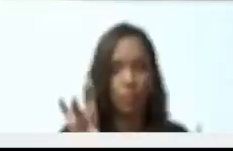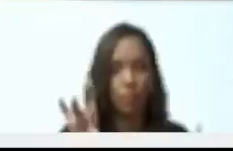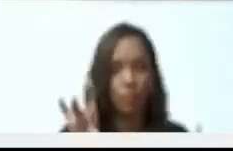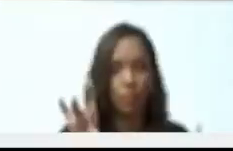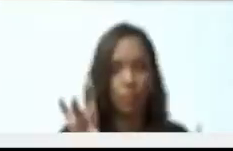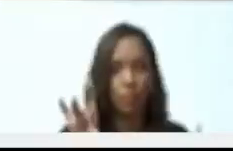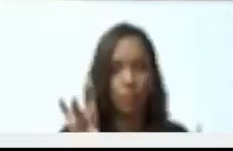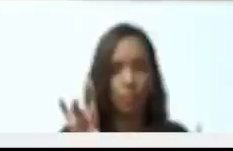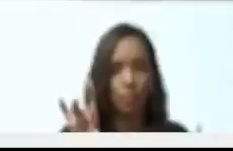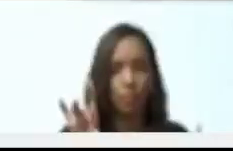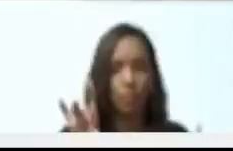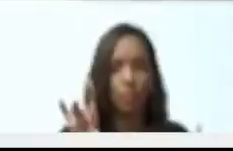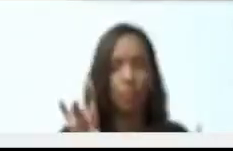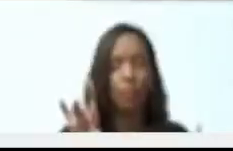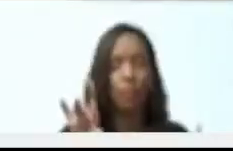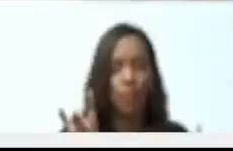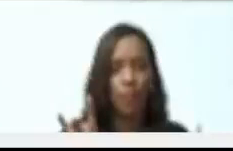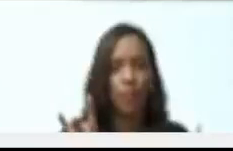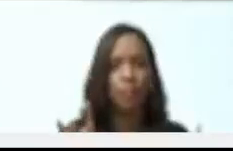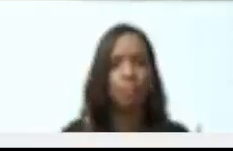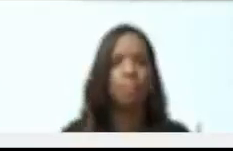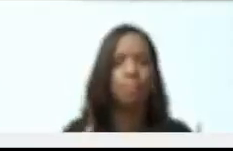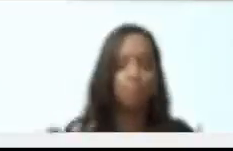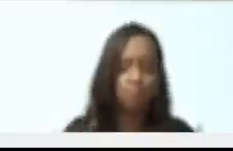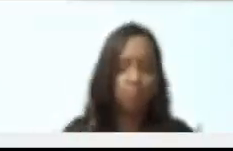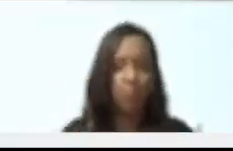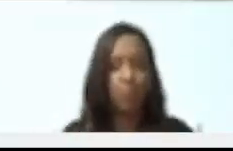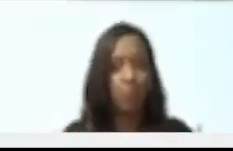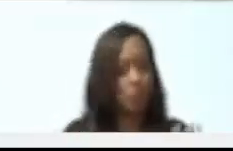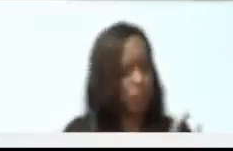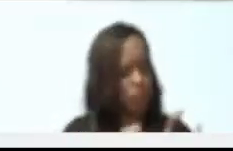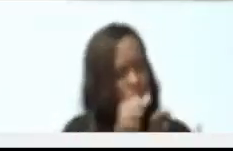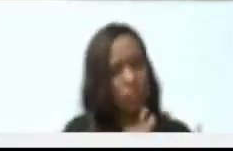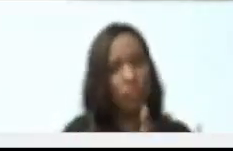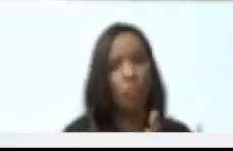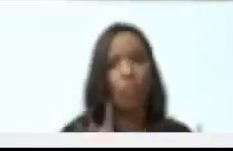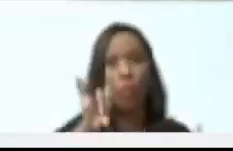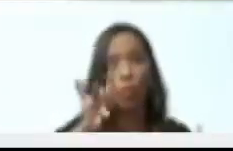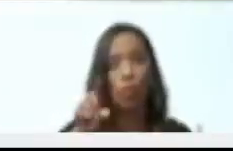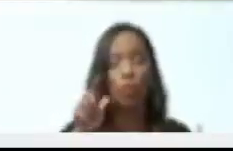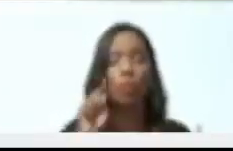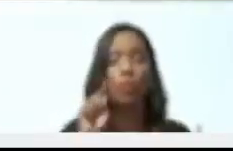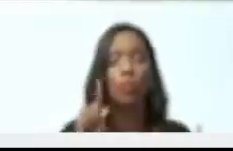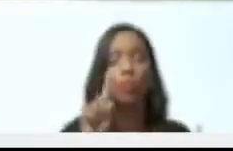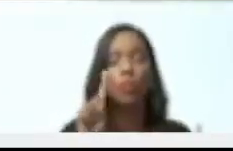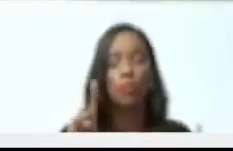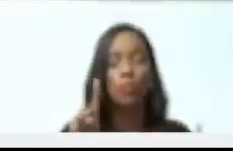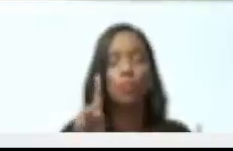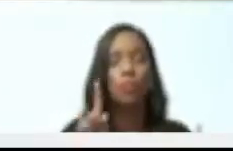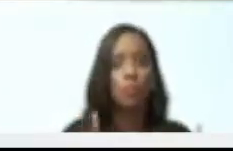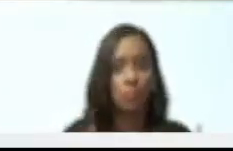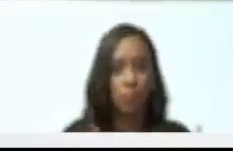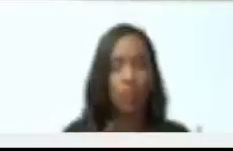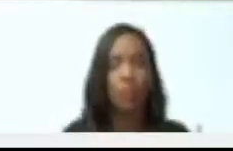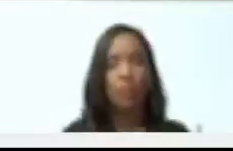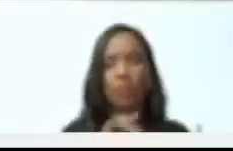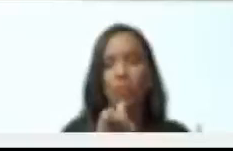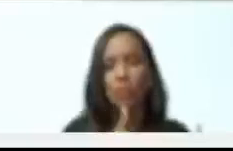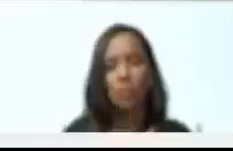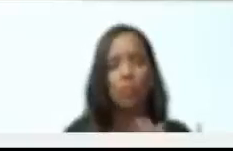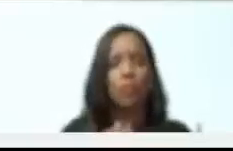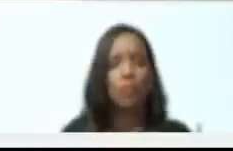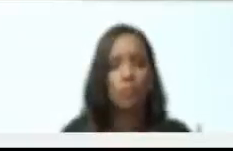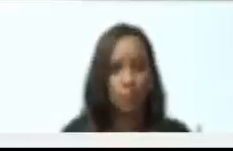de inmediato conocemos el 8.11, que es el proyecto de resolución de la Cámara de Diputados,